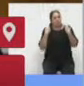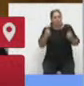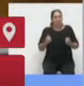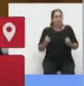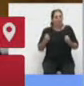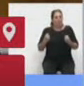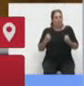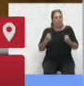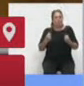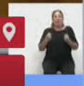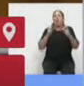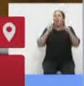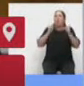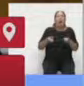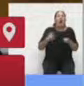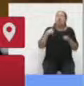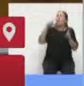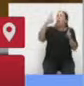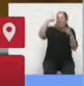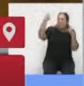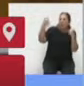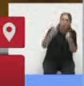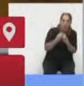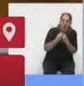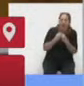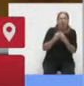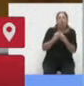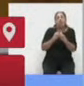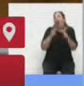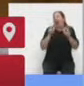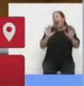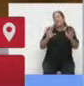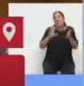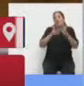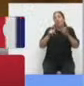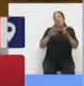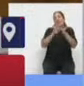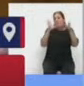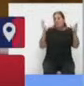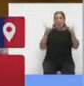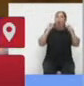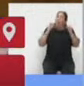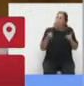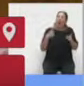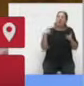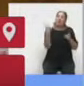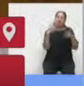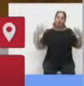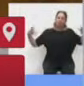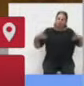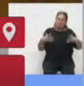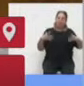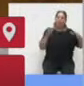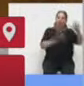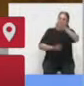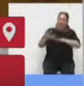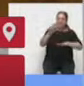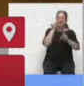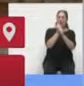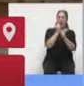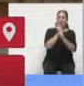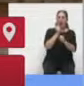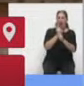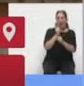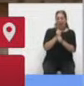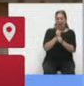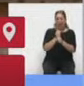y como son todas estas cosas, en la práctica van a tener que ensuciarse un poco más las manos.